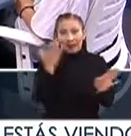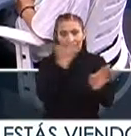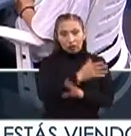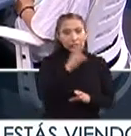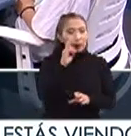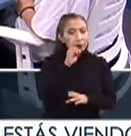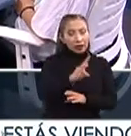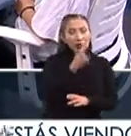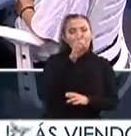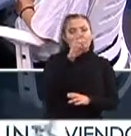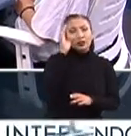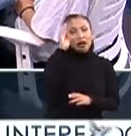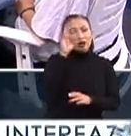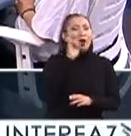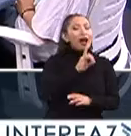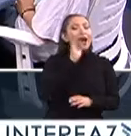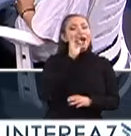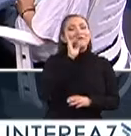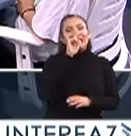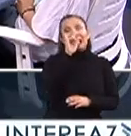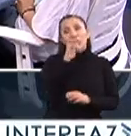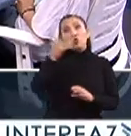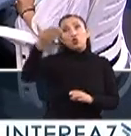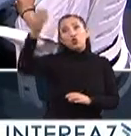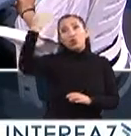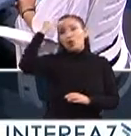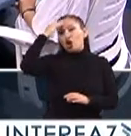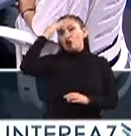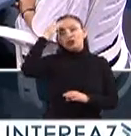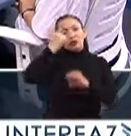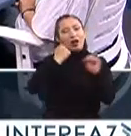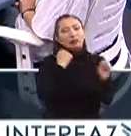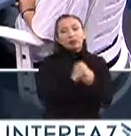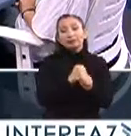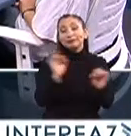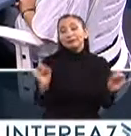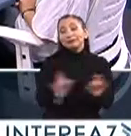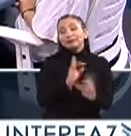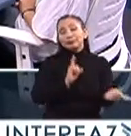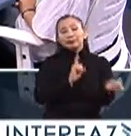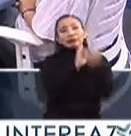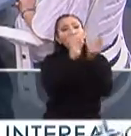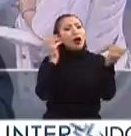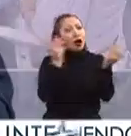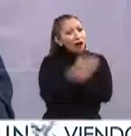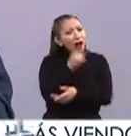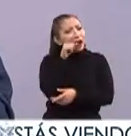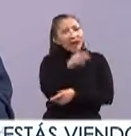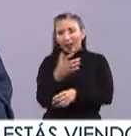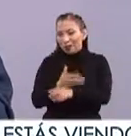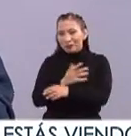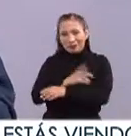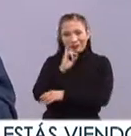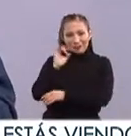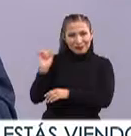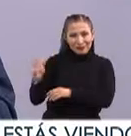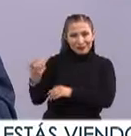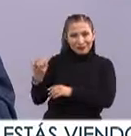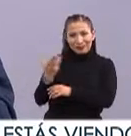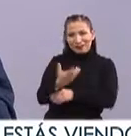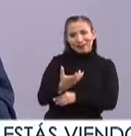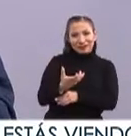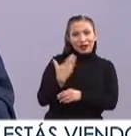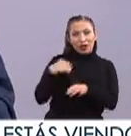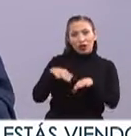volvimos a ver a Doña Fili, que la conocemos de hace mucho, y por casualidad nos volvimos a encontrar con las compañeras de